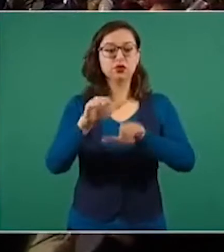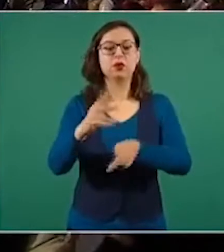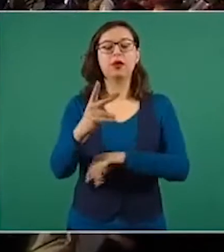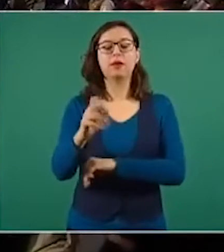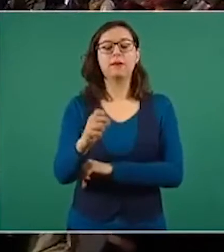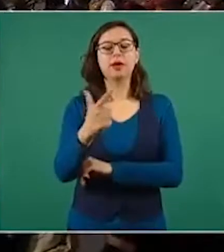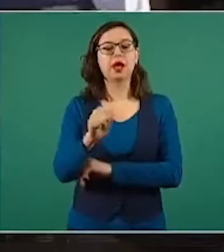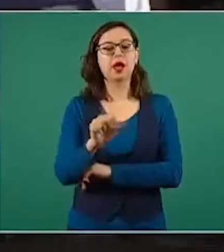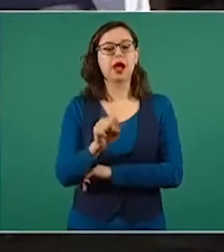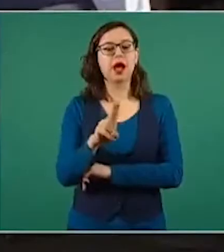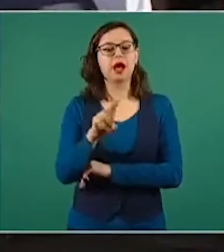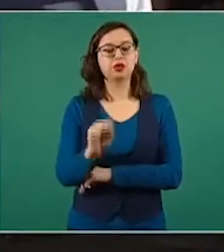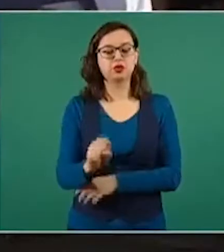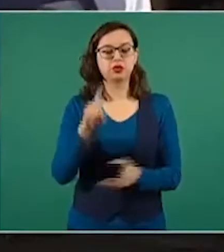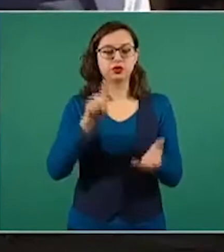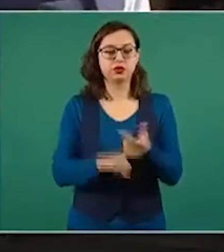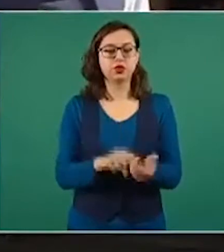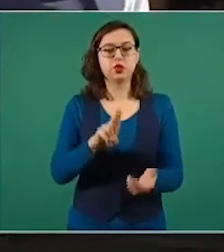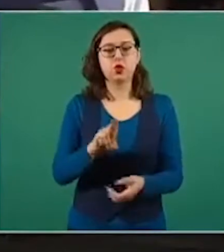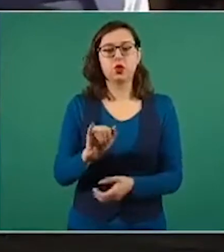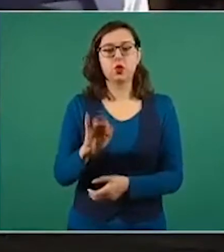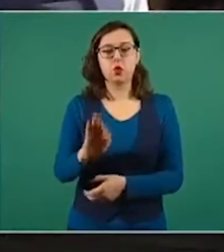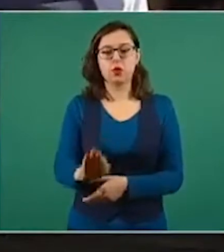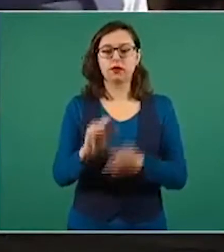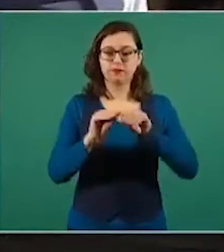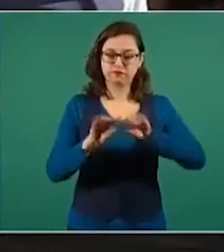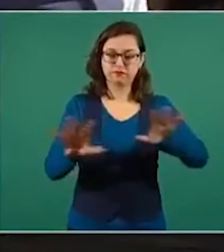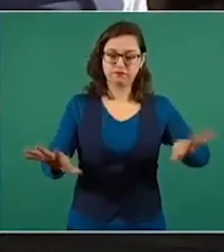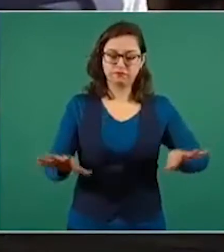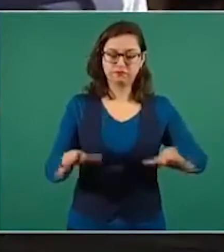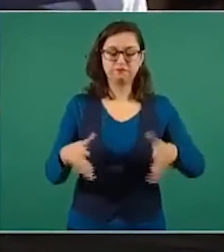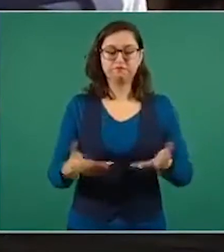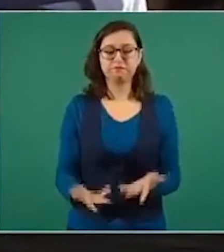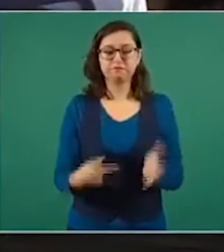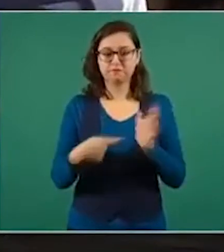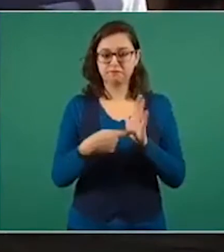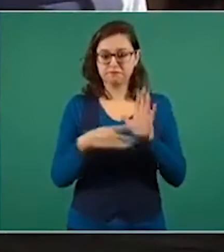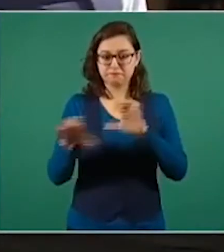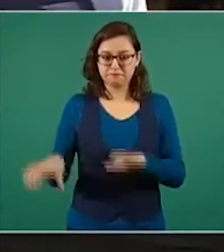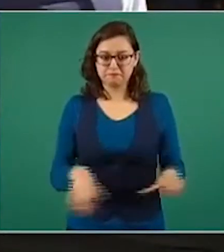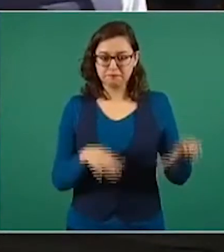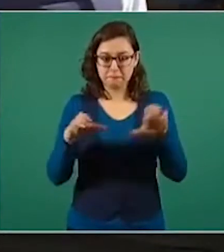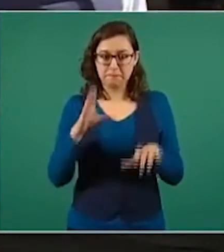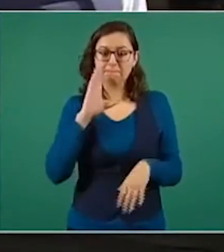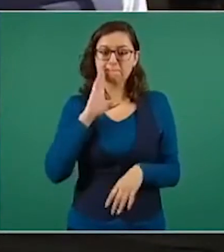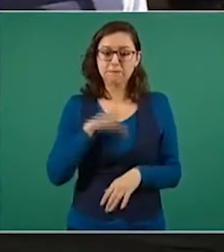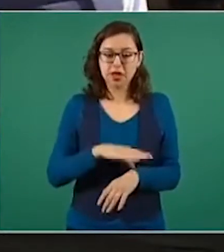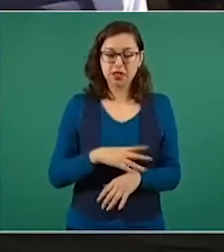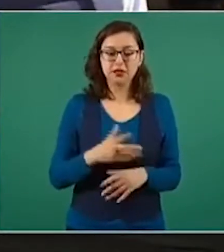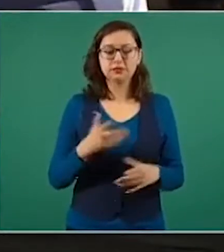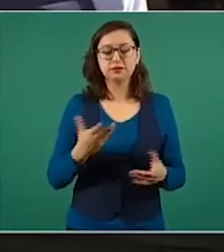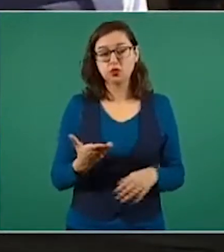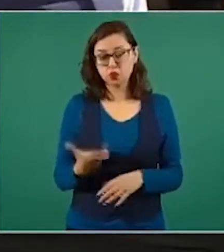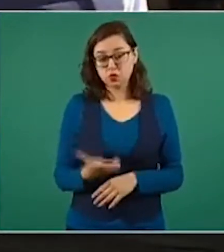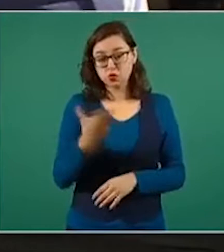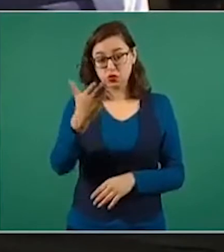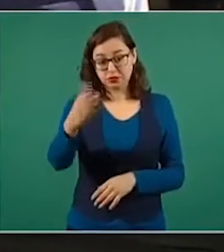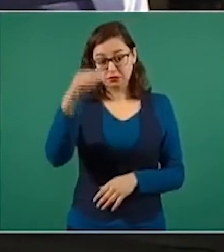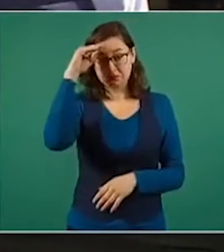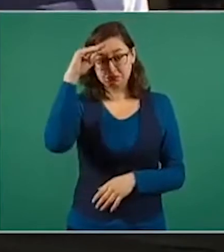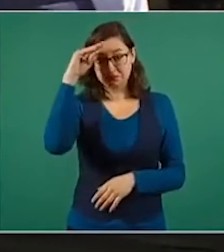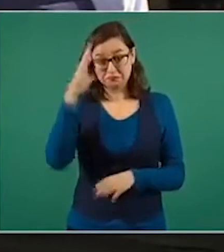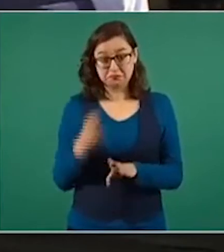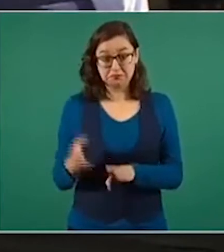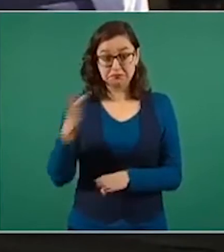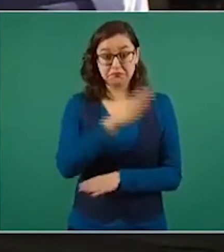la Unidad de Inteligencia Financiera respecto al uso de este malware Pegasus. ¿Usted, presidente, pediría que su antecesor, Enrique Peña